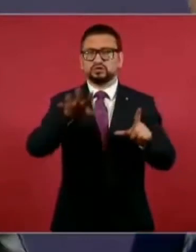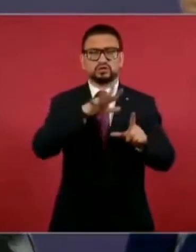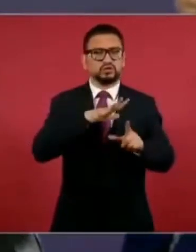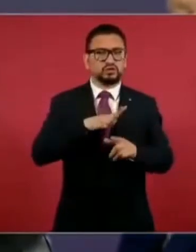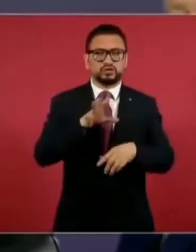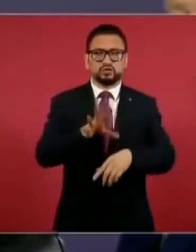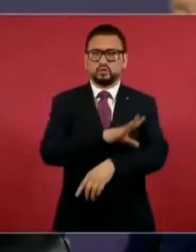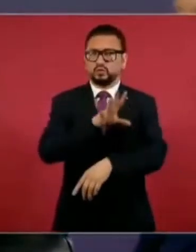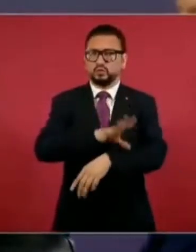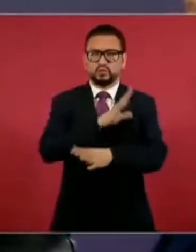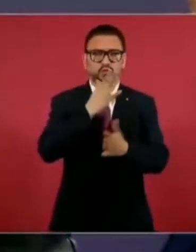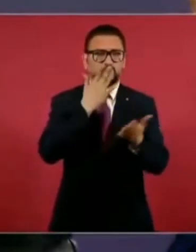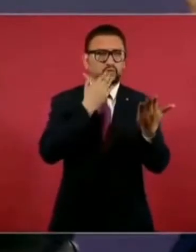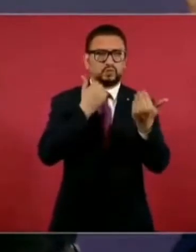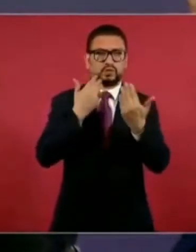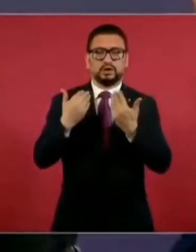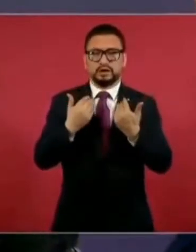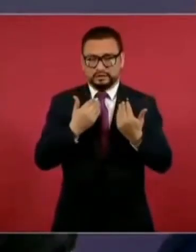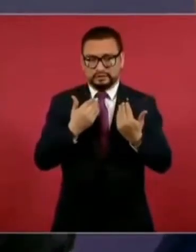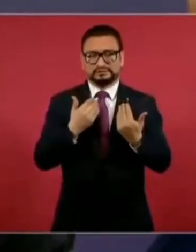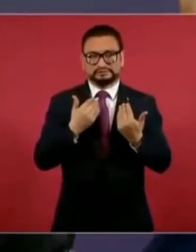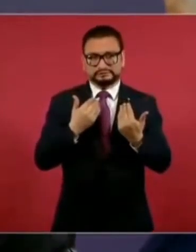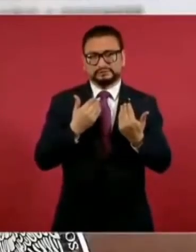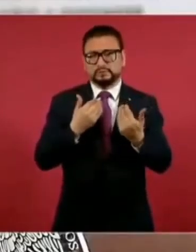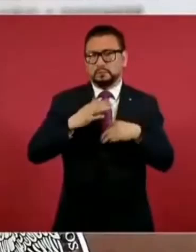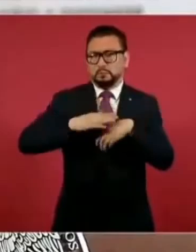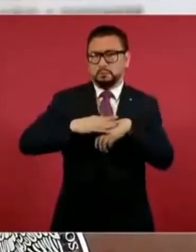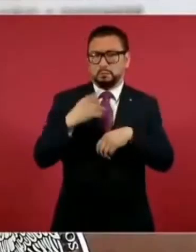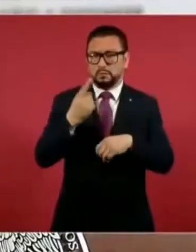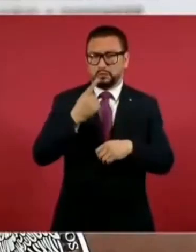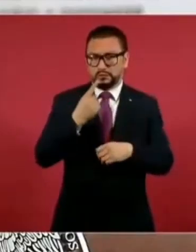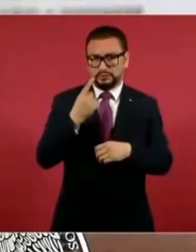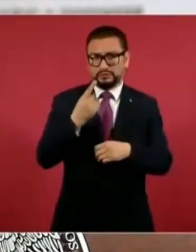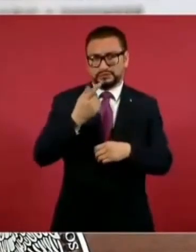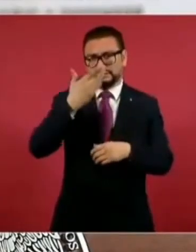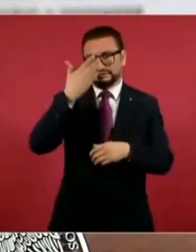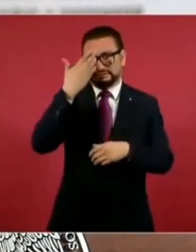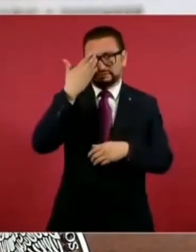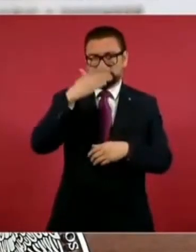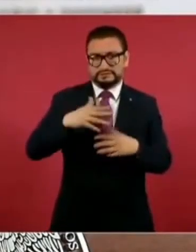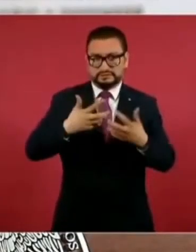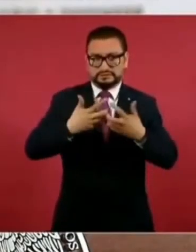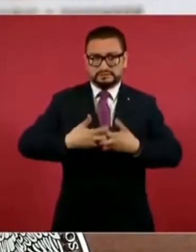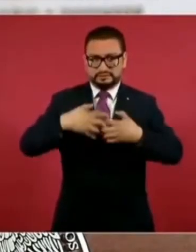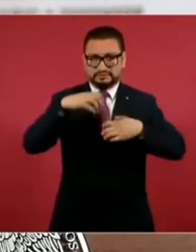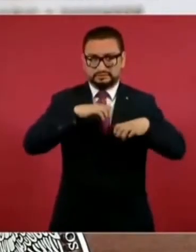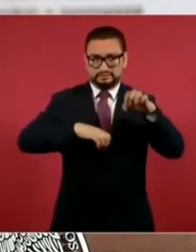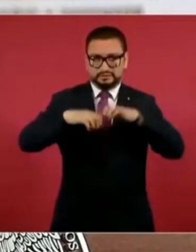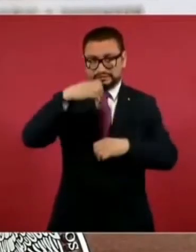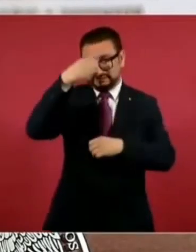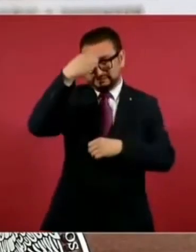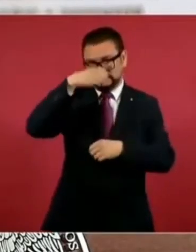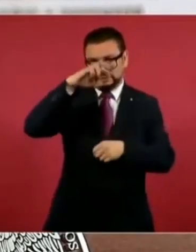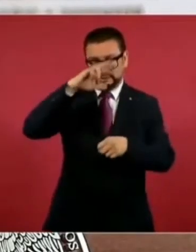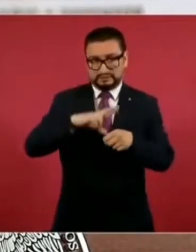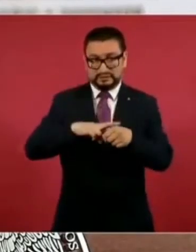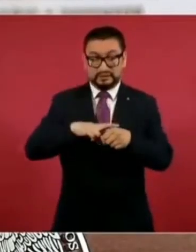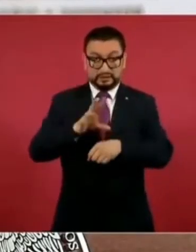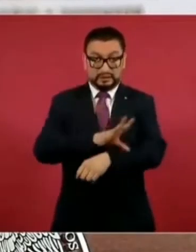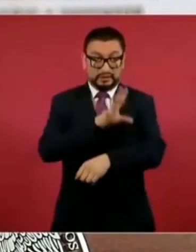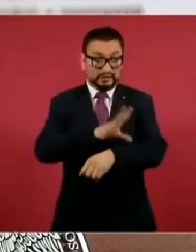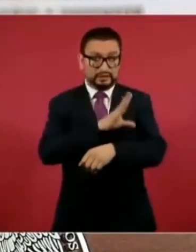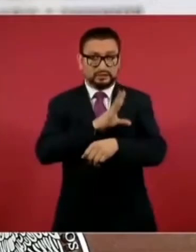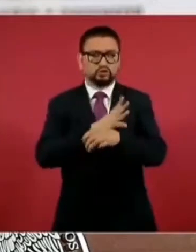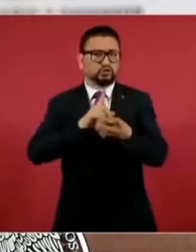nacional, dado que las empresas eléctricas extranjeras solo llegaban a donde